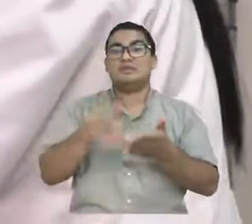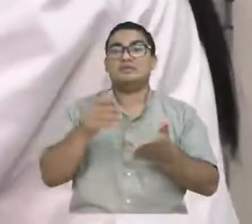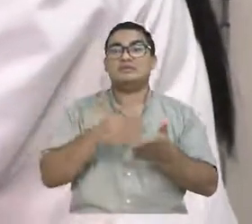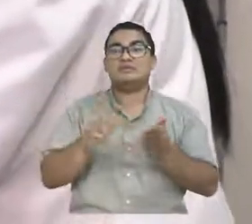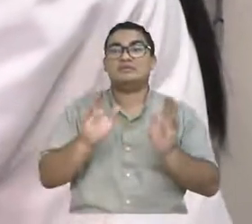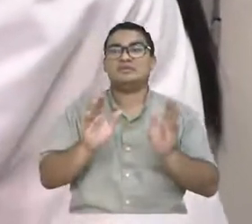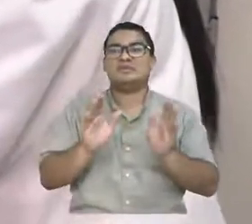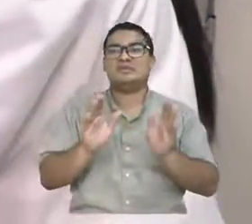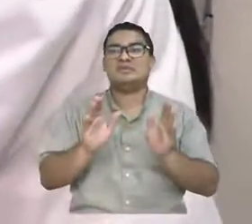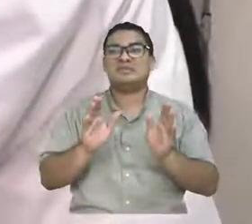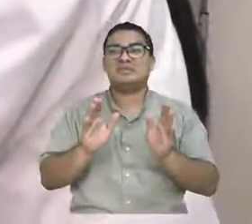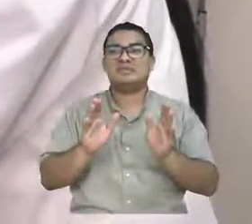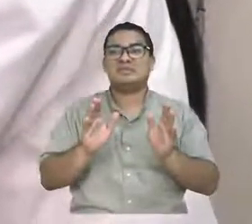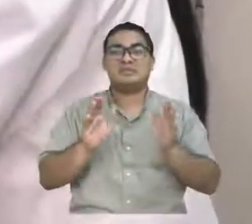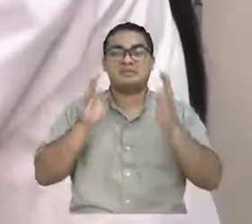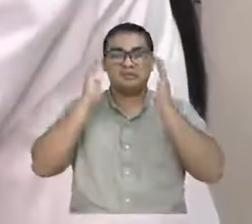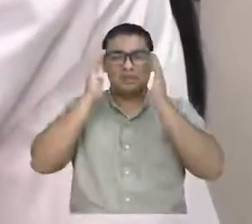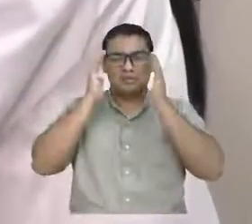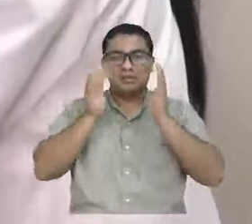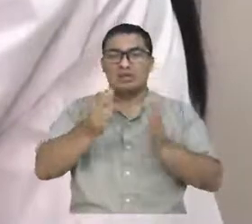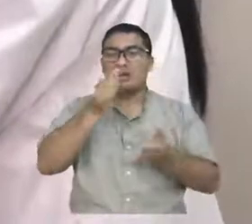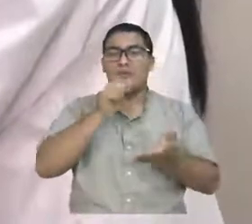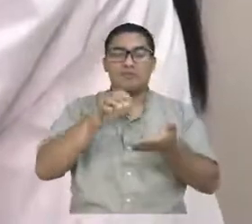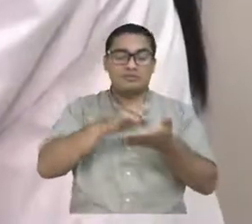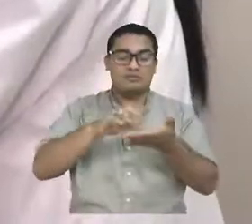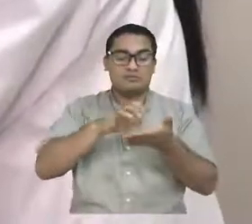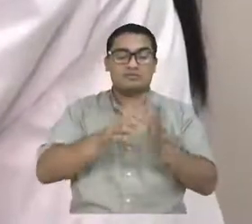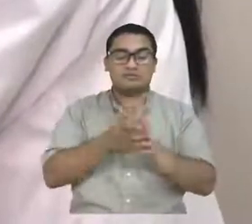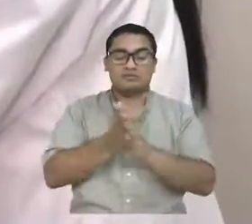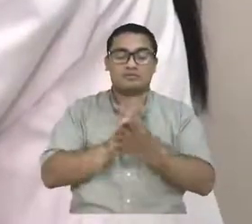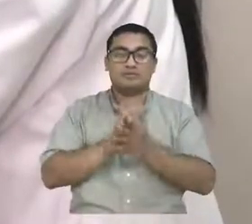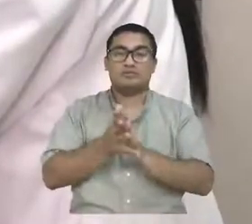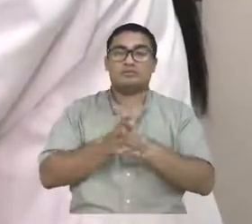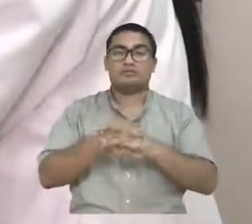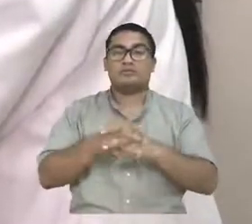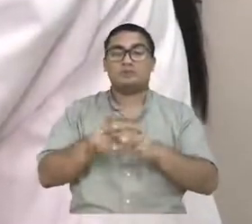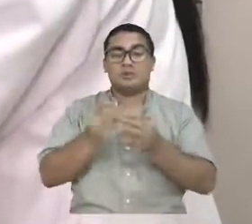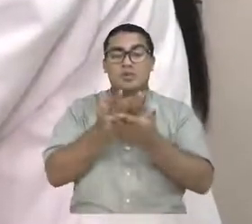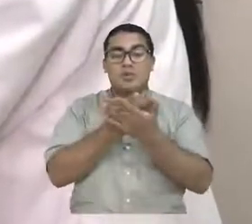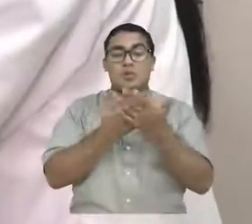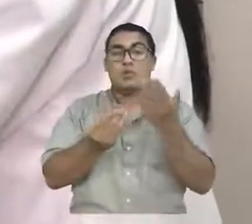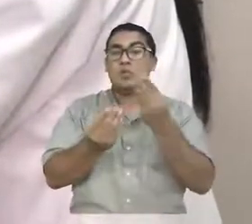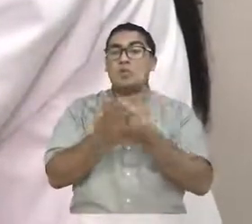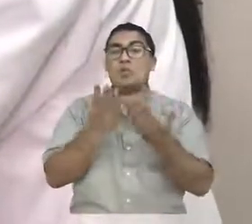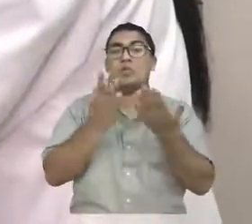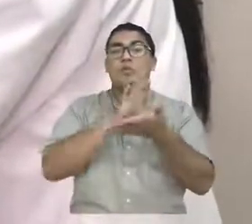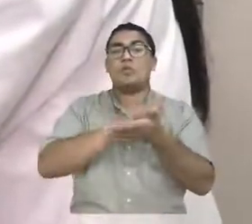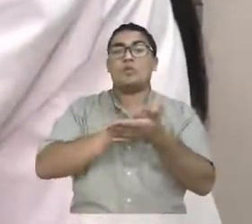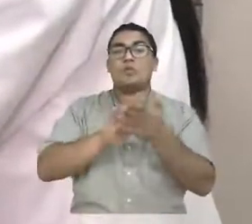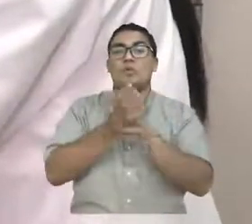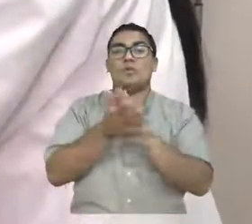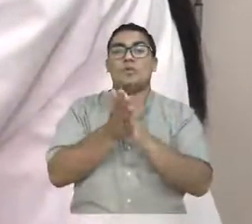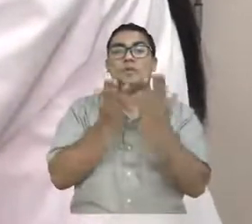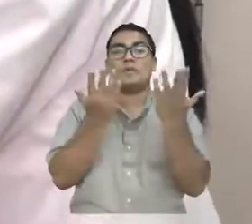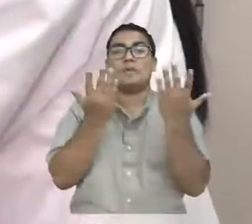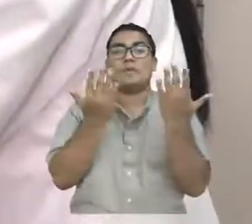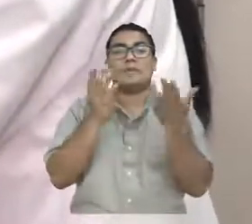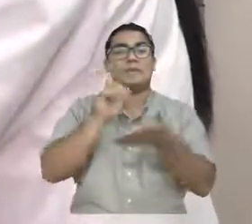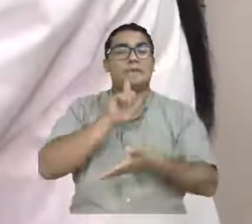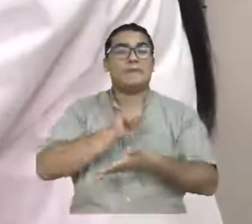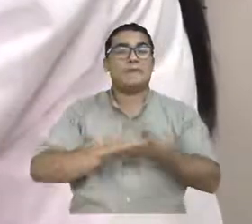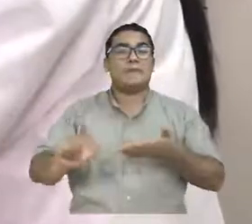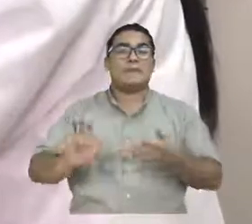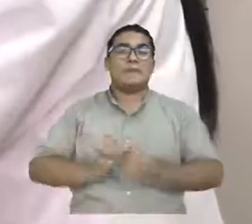10 técnicas, incluyendo lo que es el agua y jabón, para eliminar estas bacterias, que es sencillo de aplicar. Entonces,